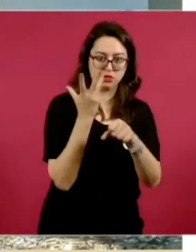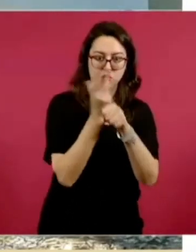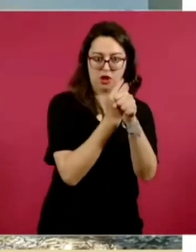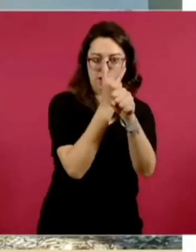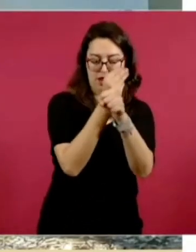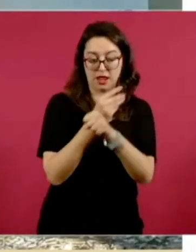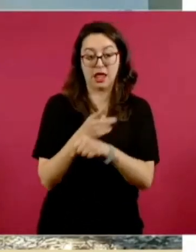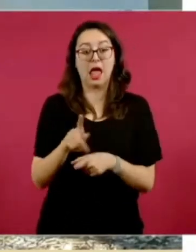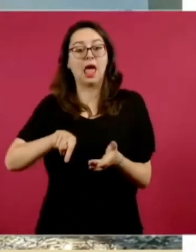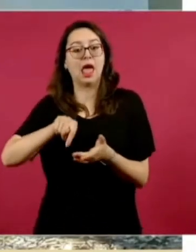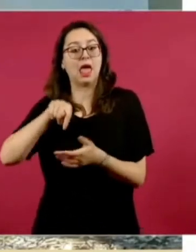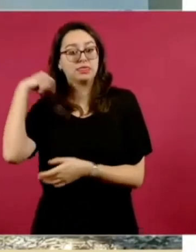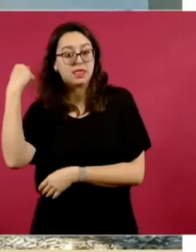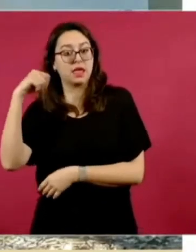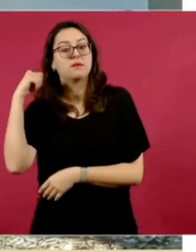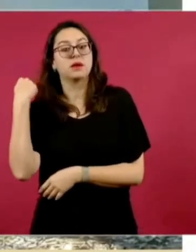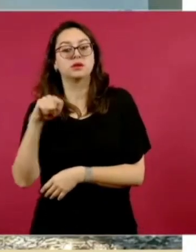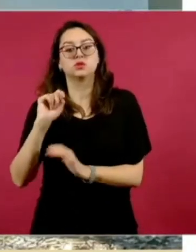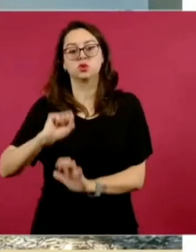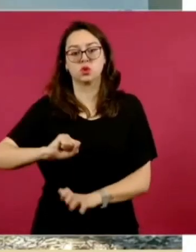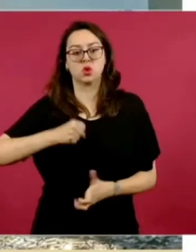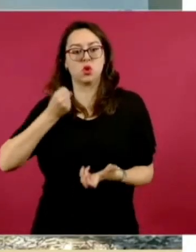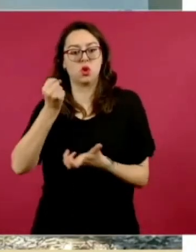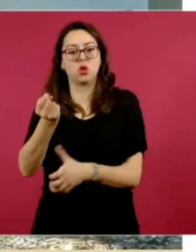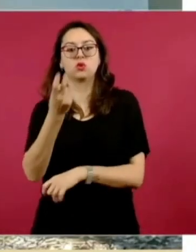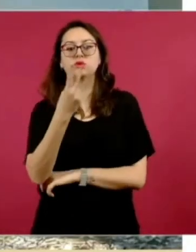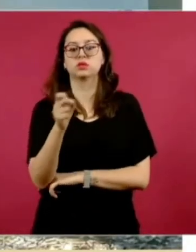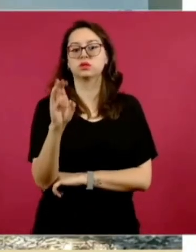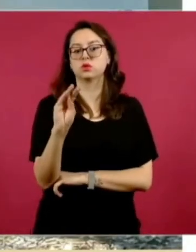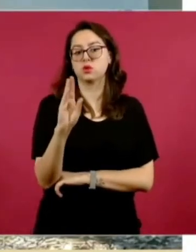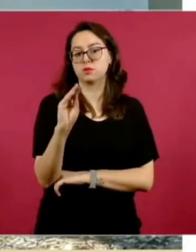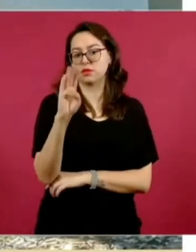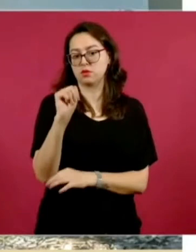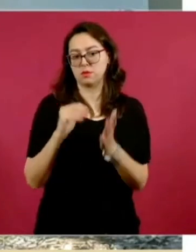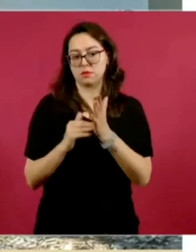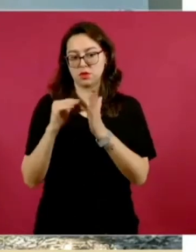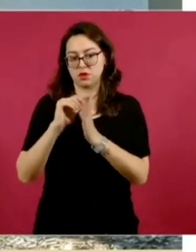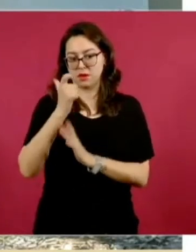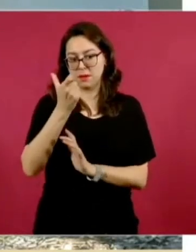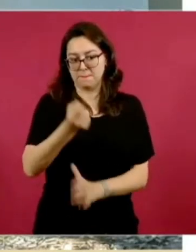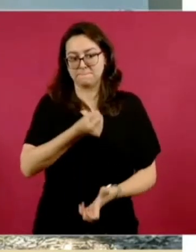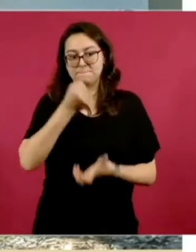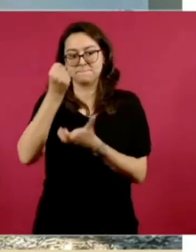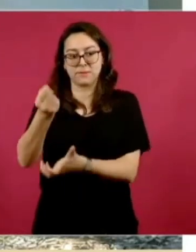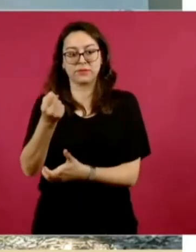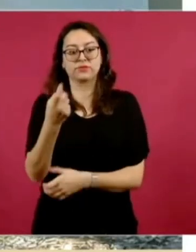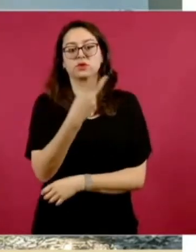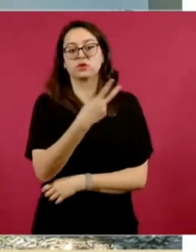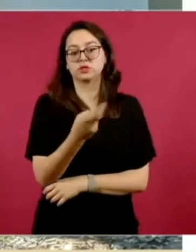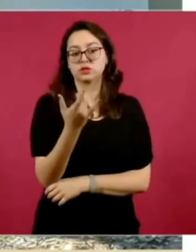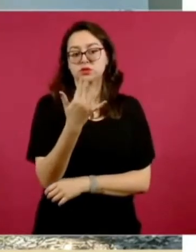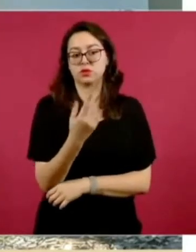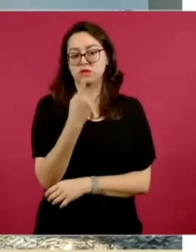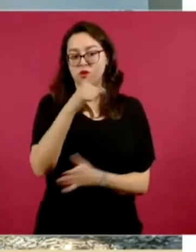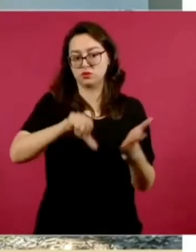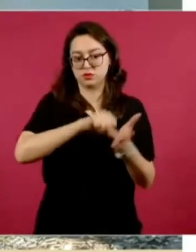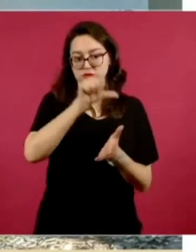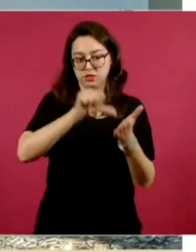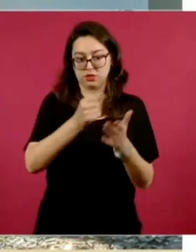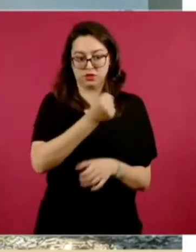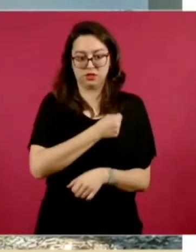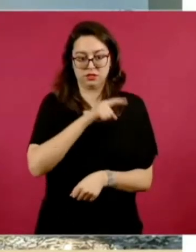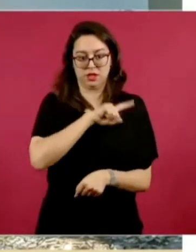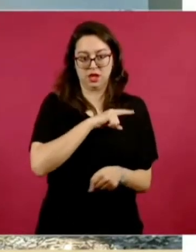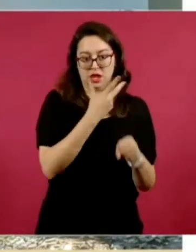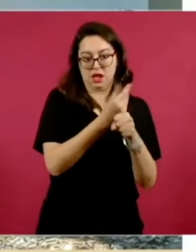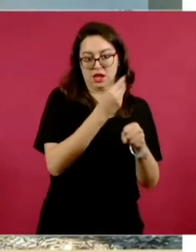300 millones de pesos en 251 centros de salud y la adquisición de 102 equipos médicos. En